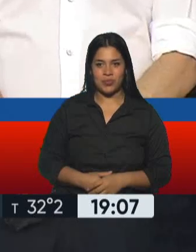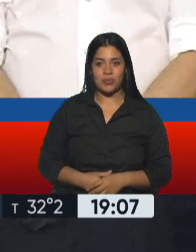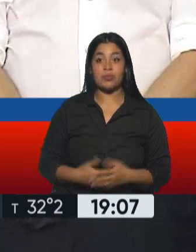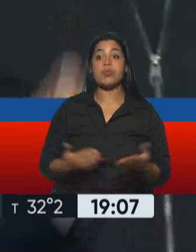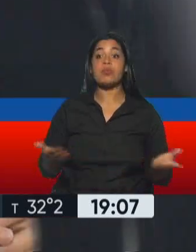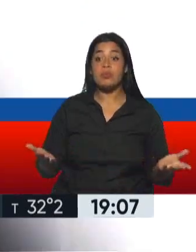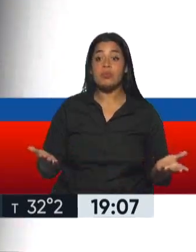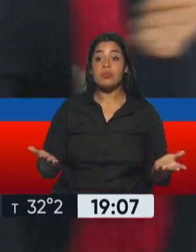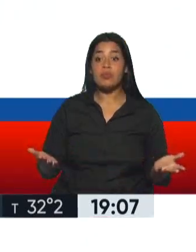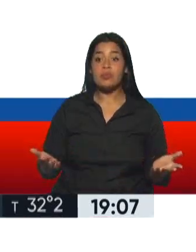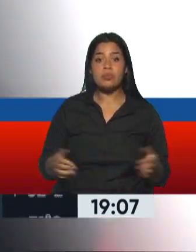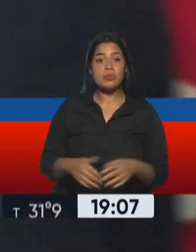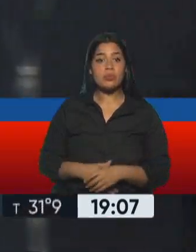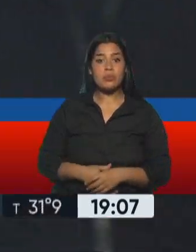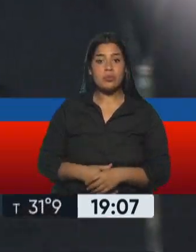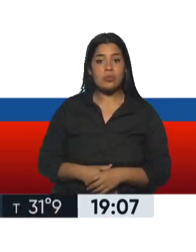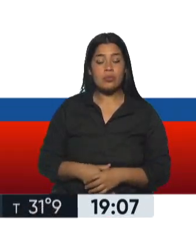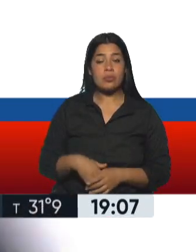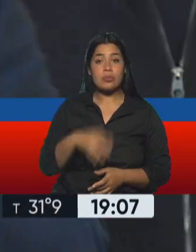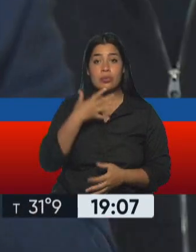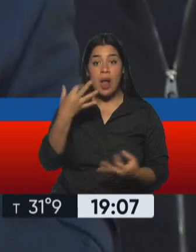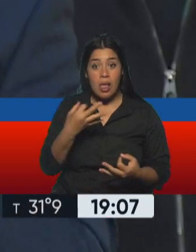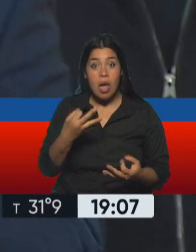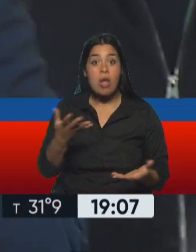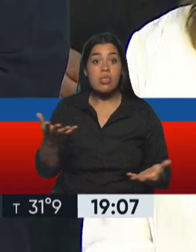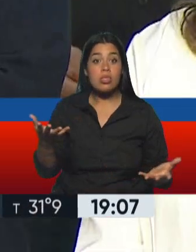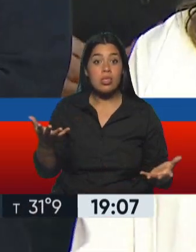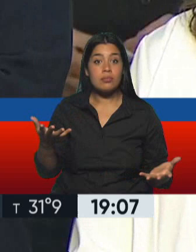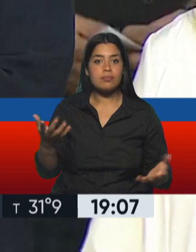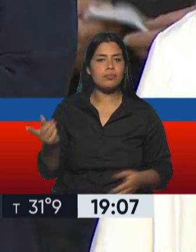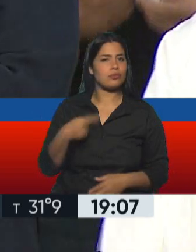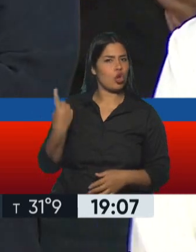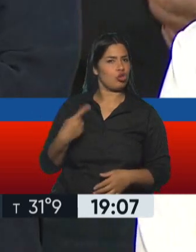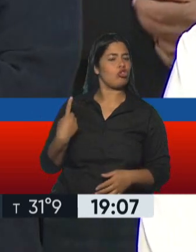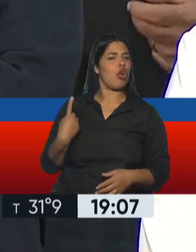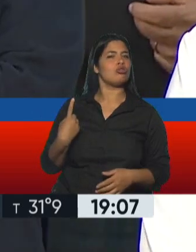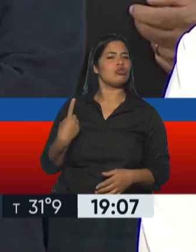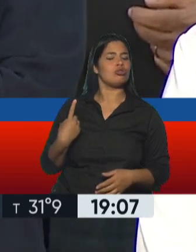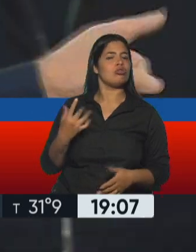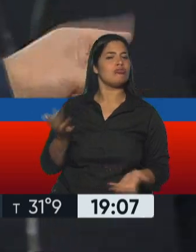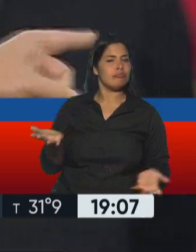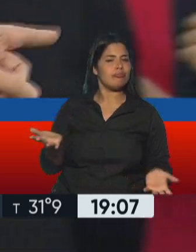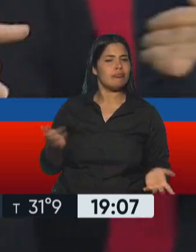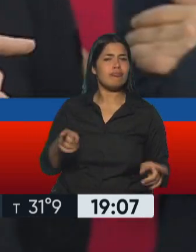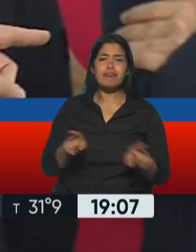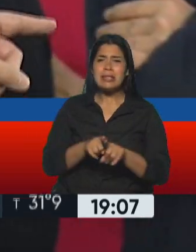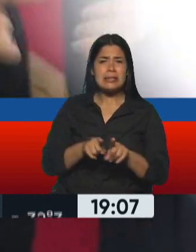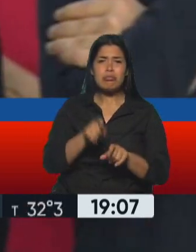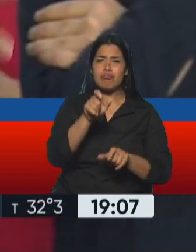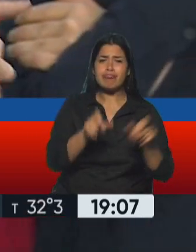Y entonces, en realidad, nosotros hicimos lo que fue la demanda que